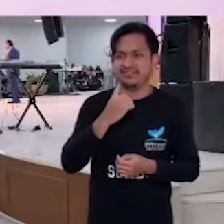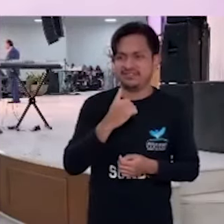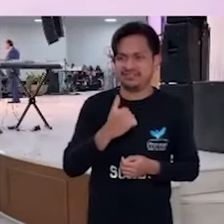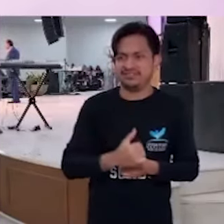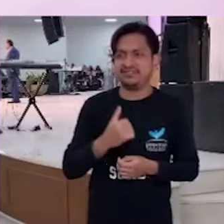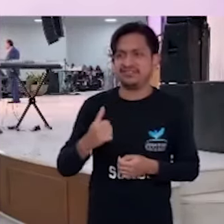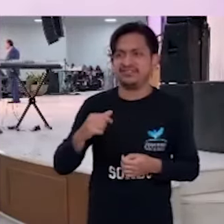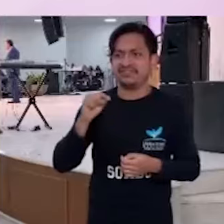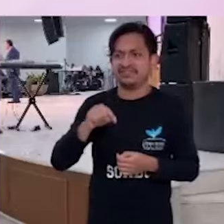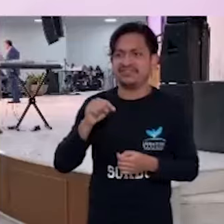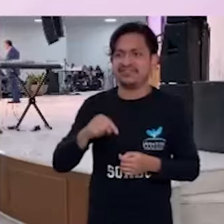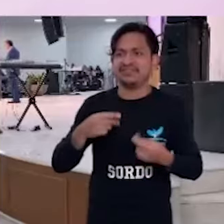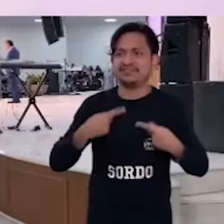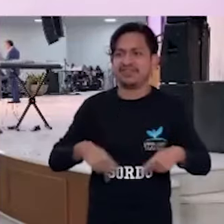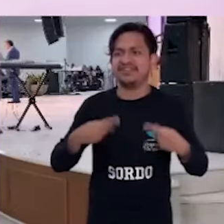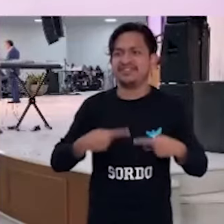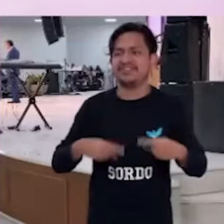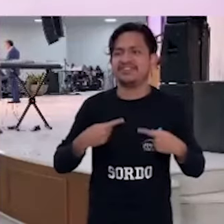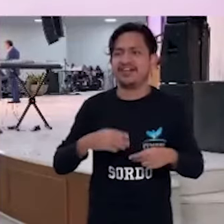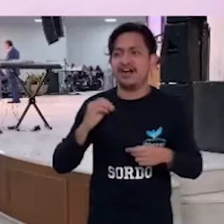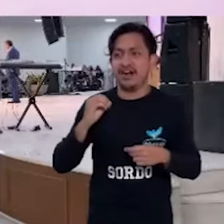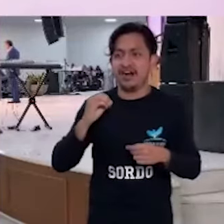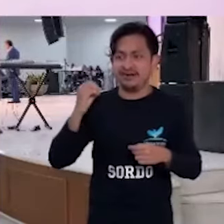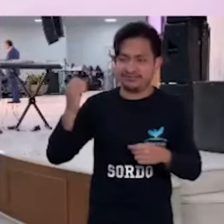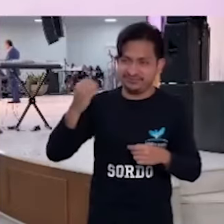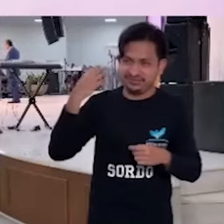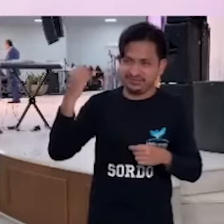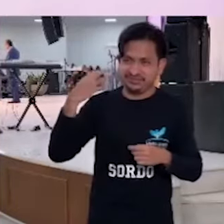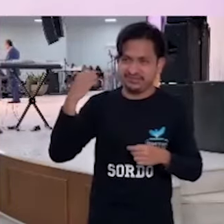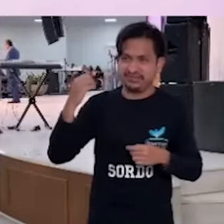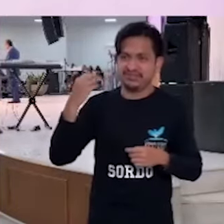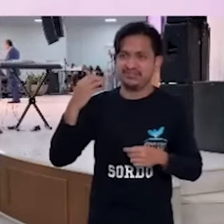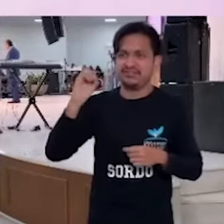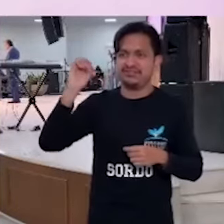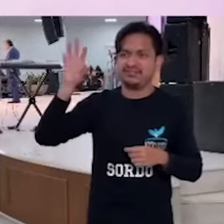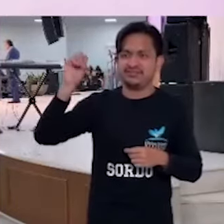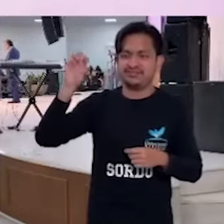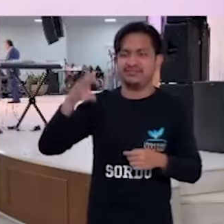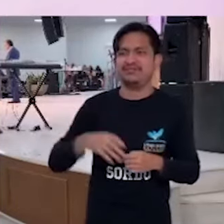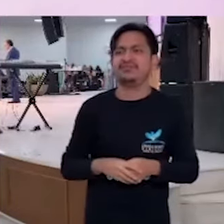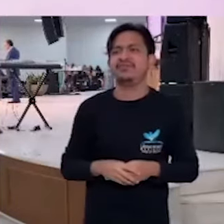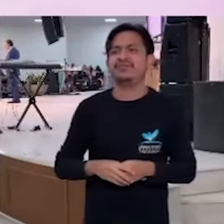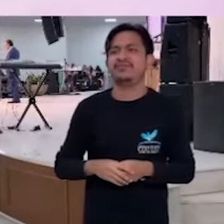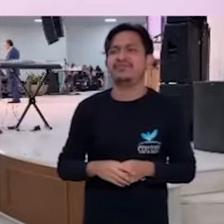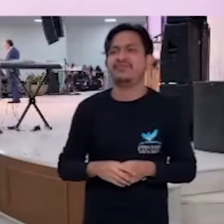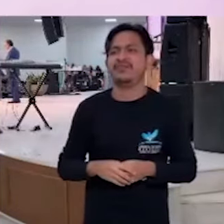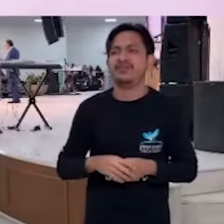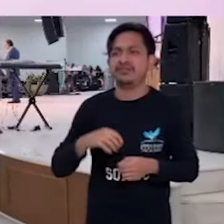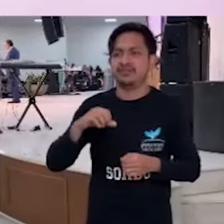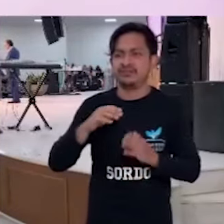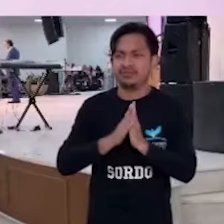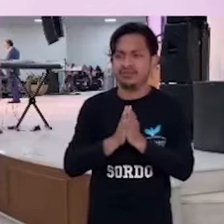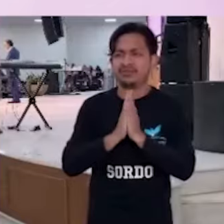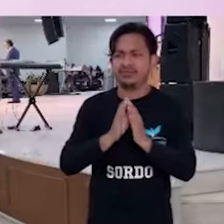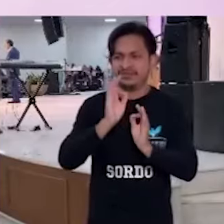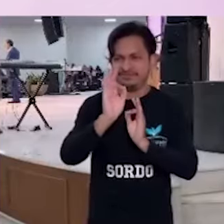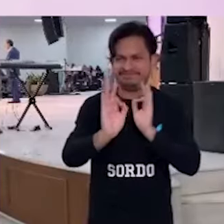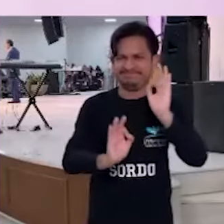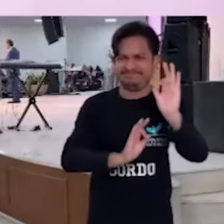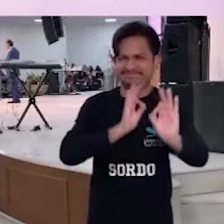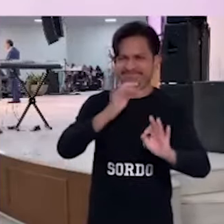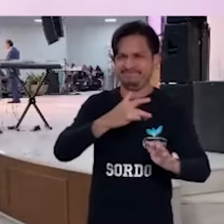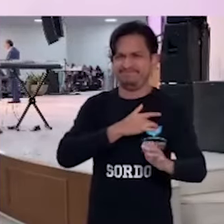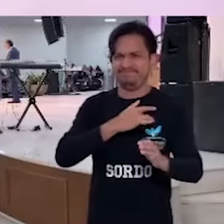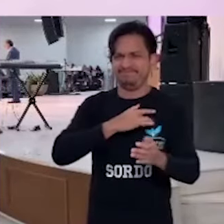escuchando por esta transmisión, Señor, se encuentra en este pecado, que sea redarguido, Señor, y que traiga delante de ti un